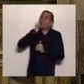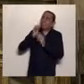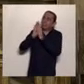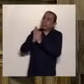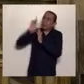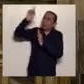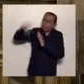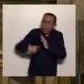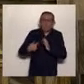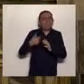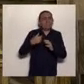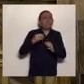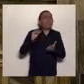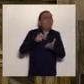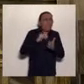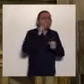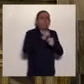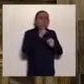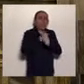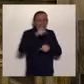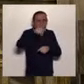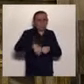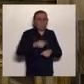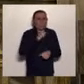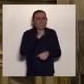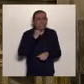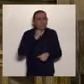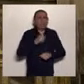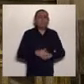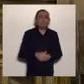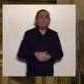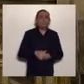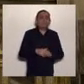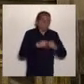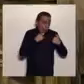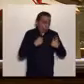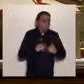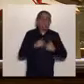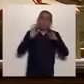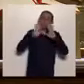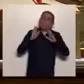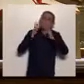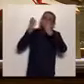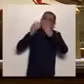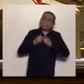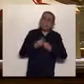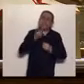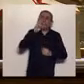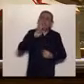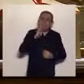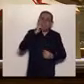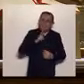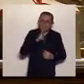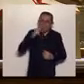envíe más trabajadores a su mies. Bueno, y ahora sí vamos a preparar nuestro corazón para recibir la